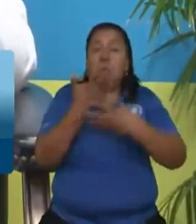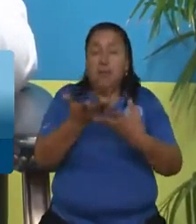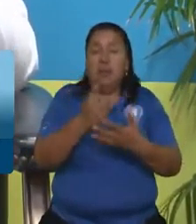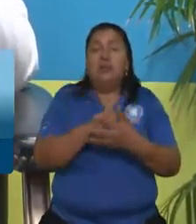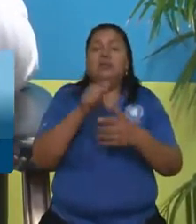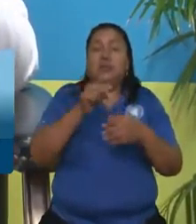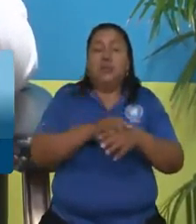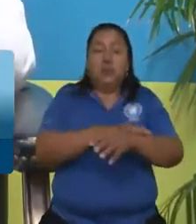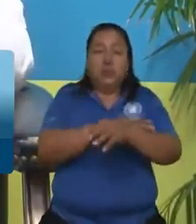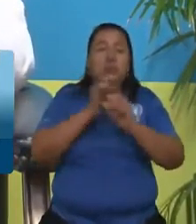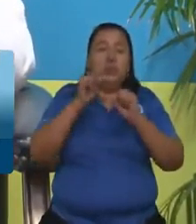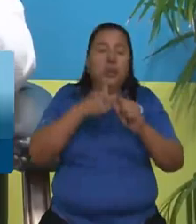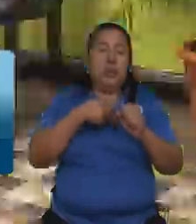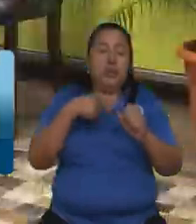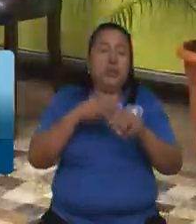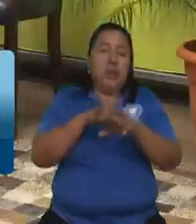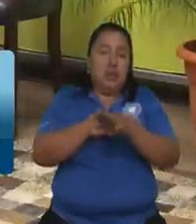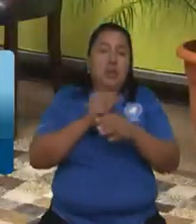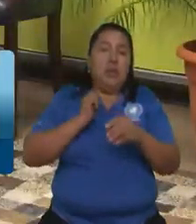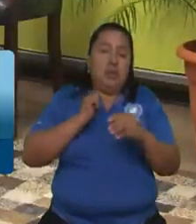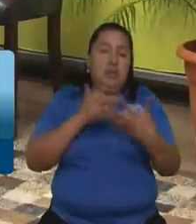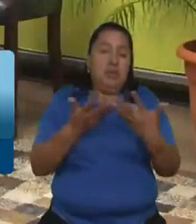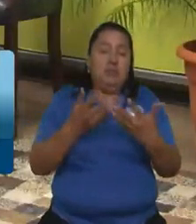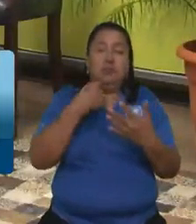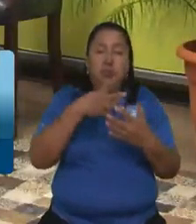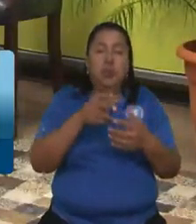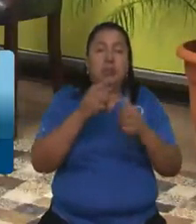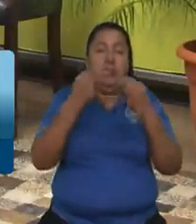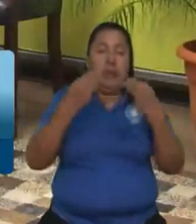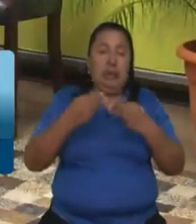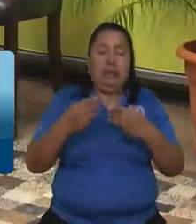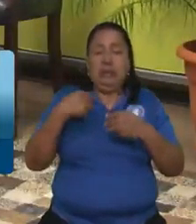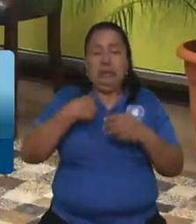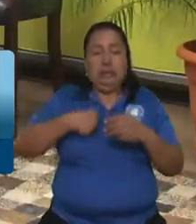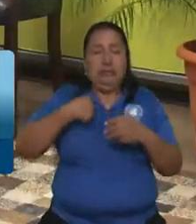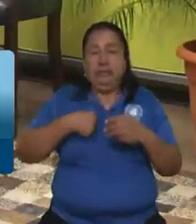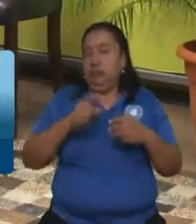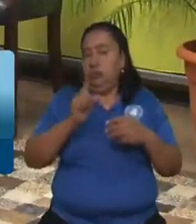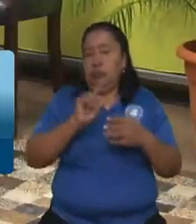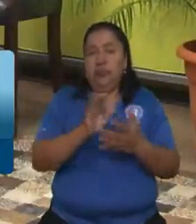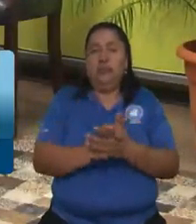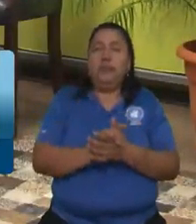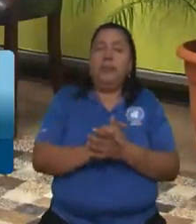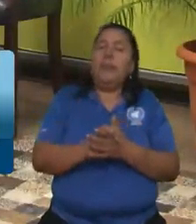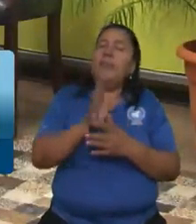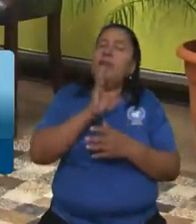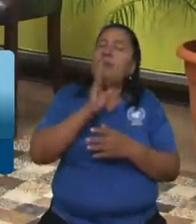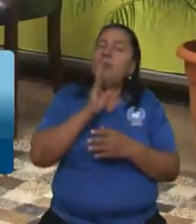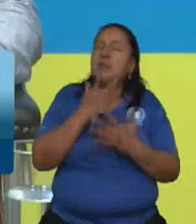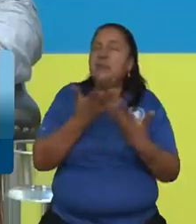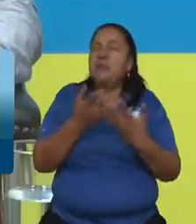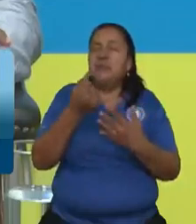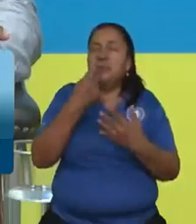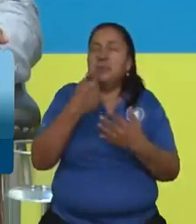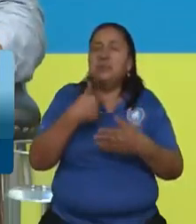Y usted sabe el costo que es llenar esa piscina nuevamente y la contaminación que estuvieron expuestos